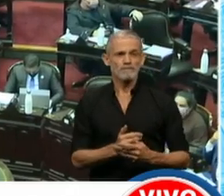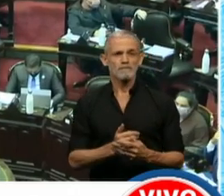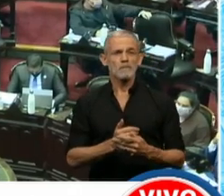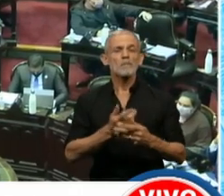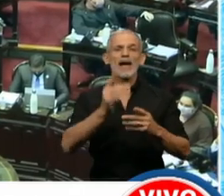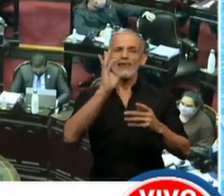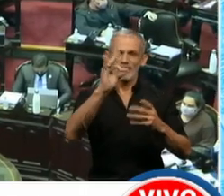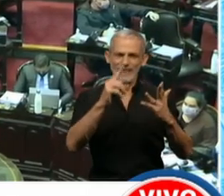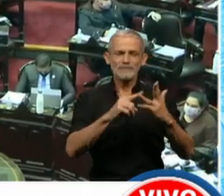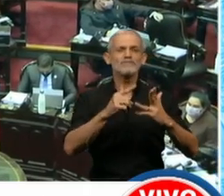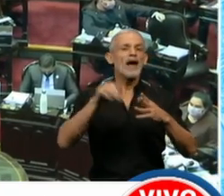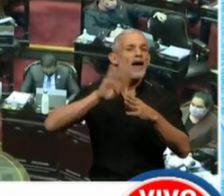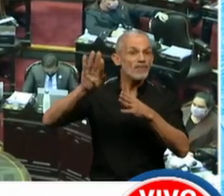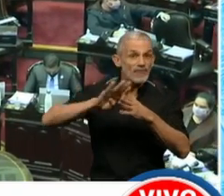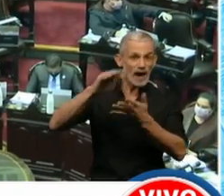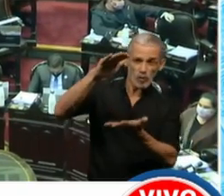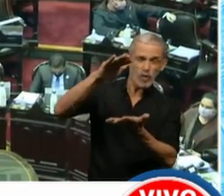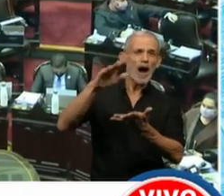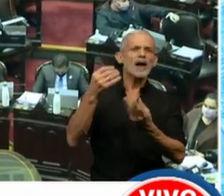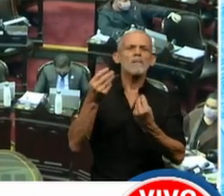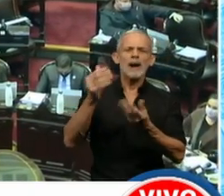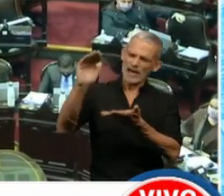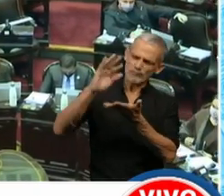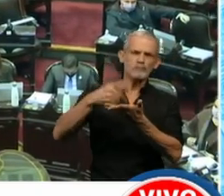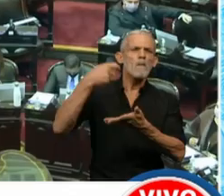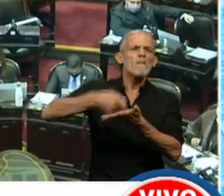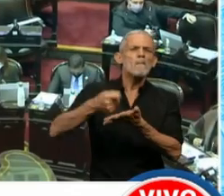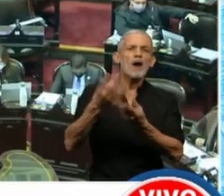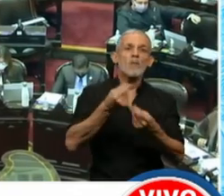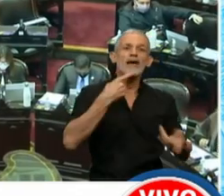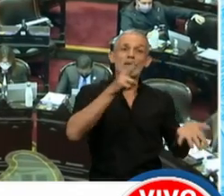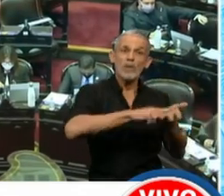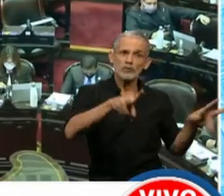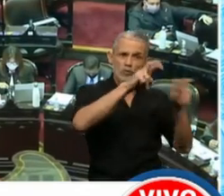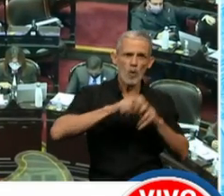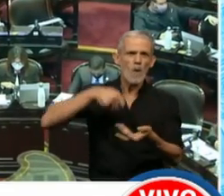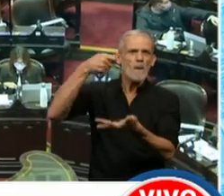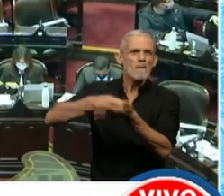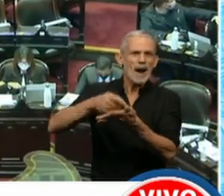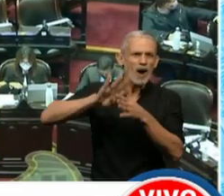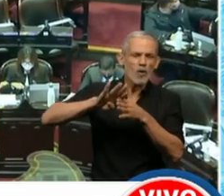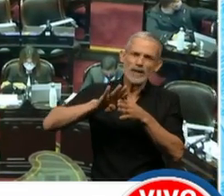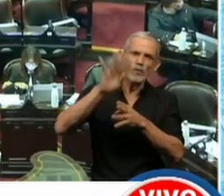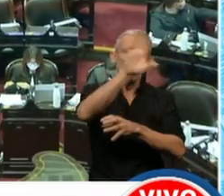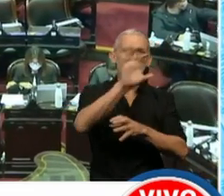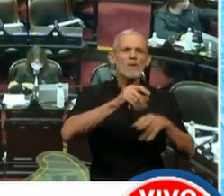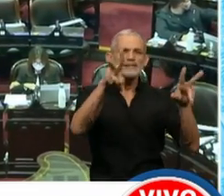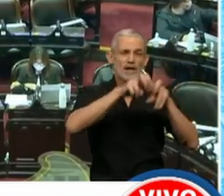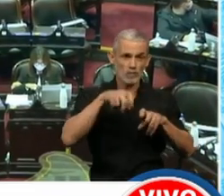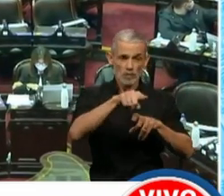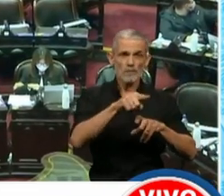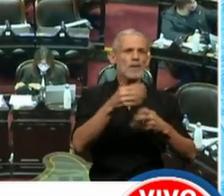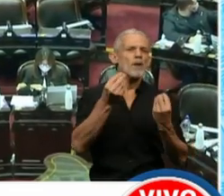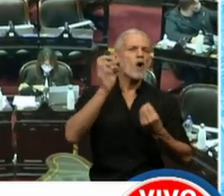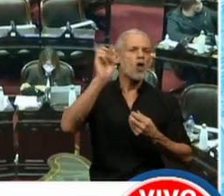de aquellos endeudamiento que tengan como garantía o re pagos recursos tributarios o no tributarios de origen provincial percibidos en